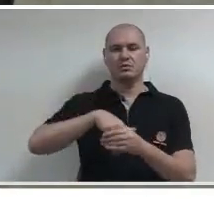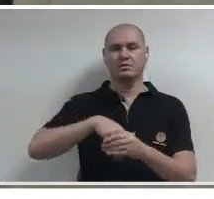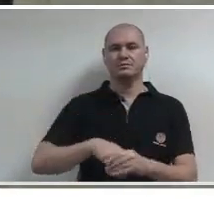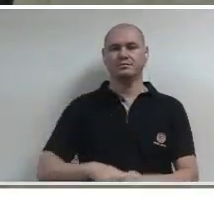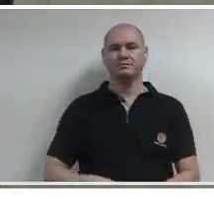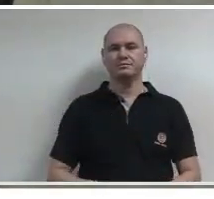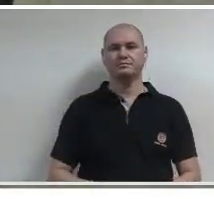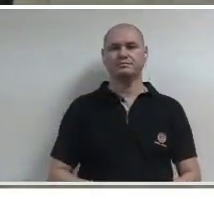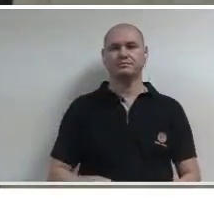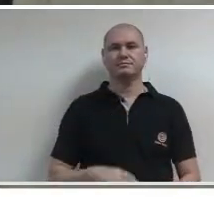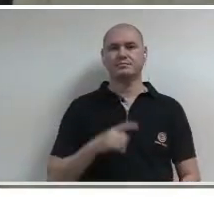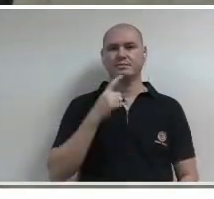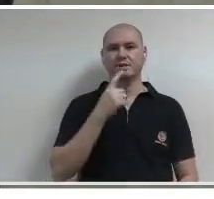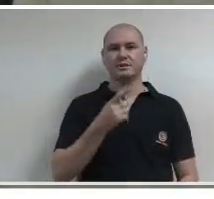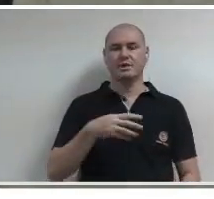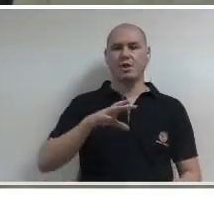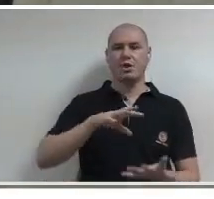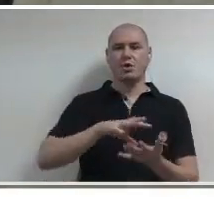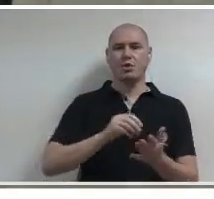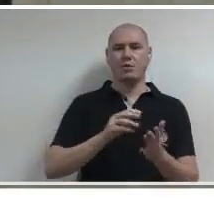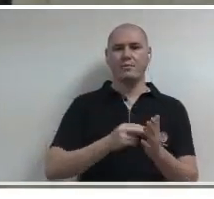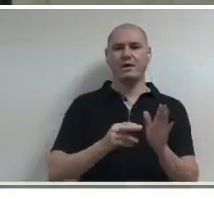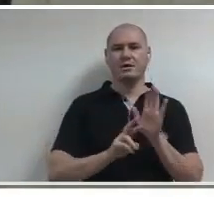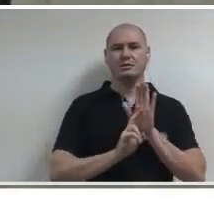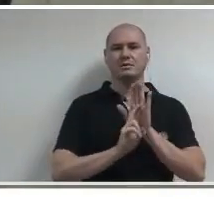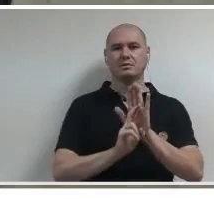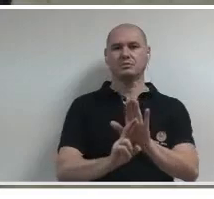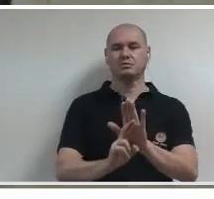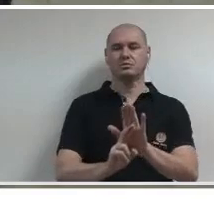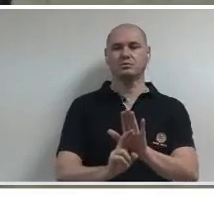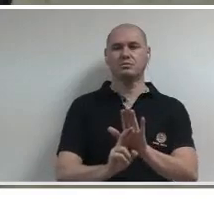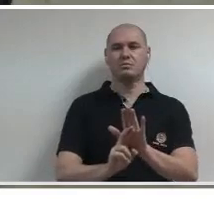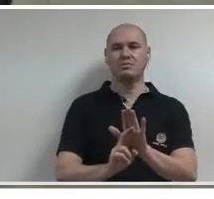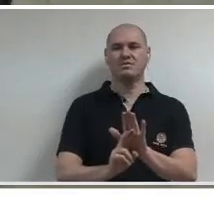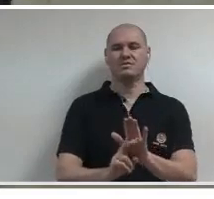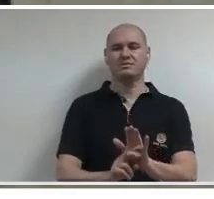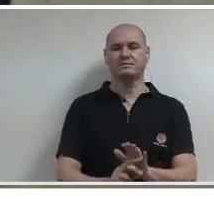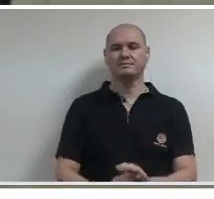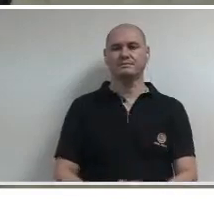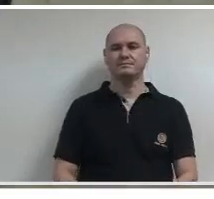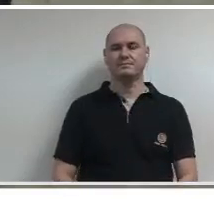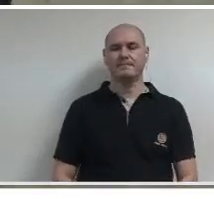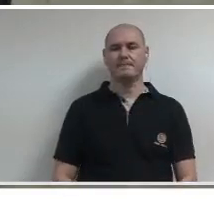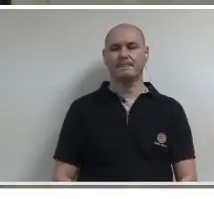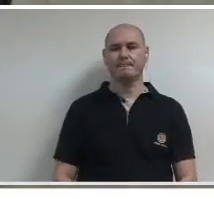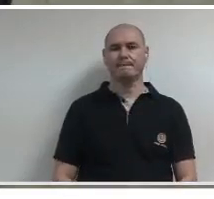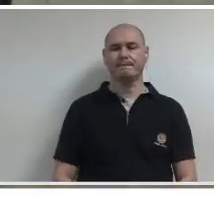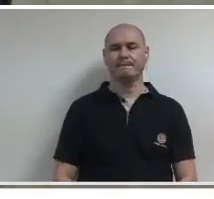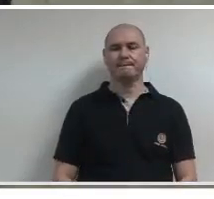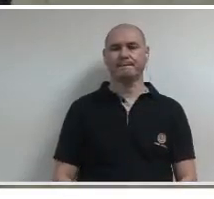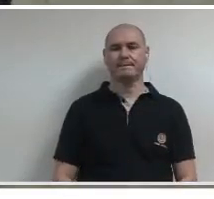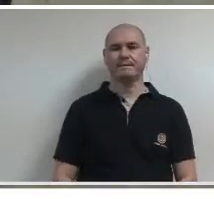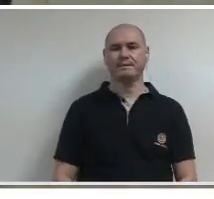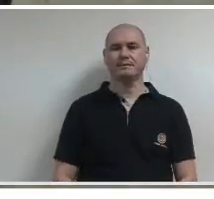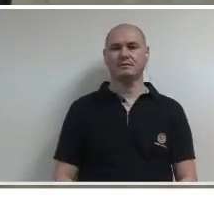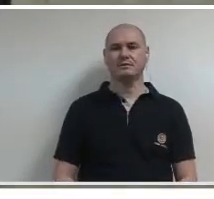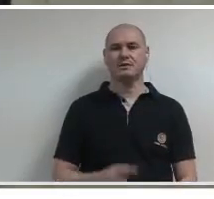Presidente del Tribunal Superior Justicia Electoral Jaime Bestar, Burcayan de Cuatía, resolución TSJE